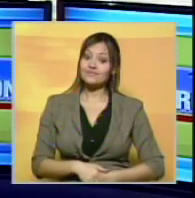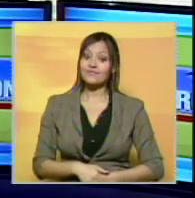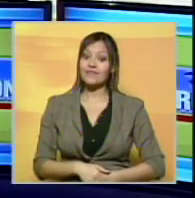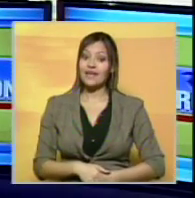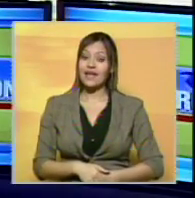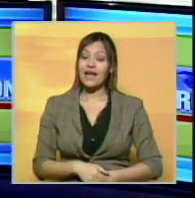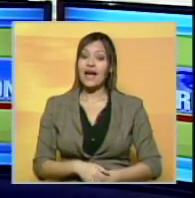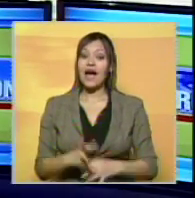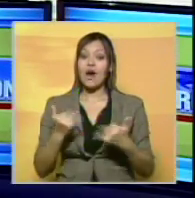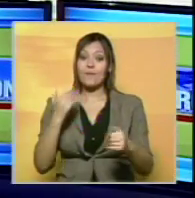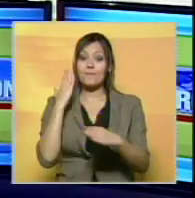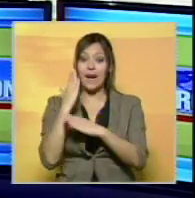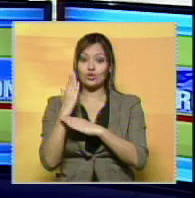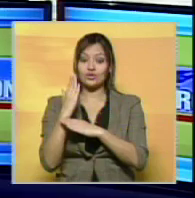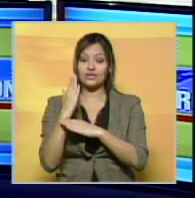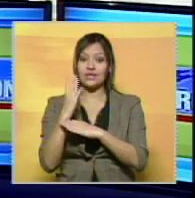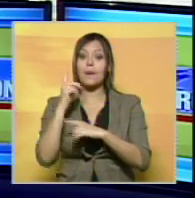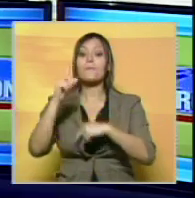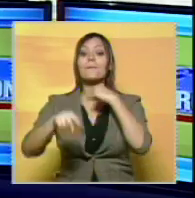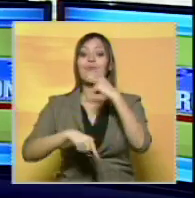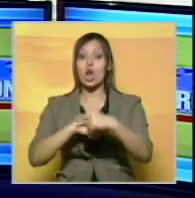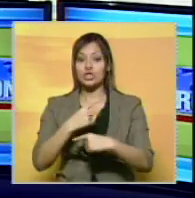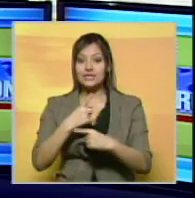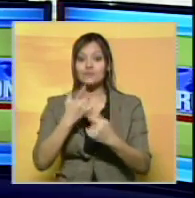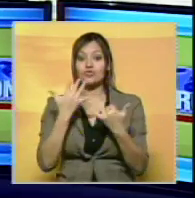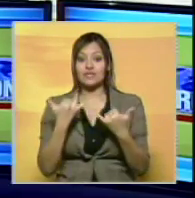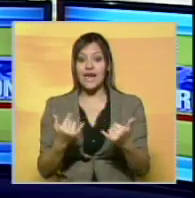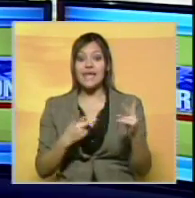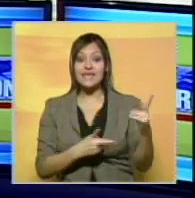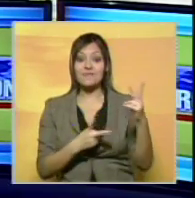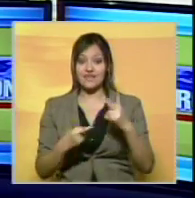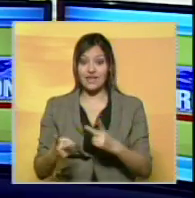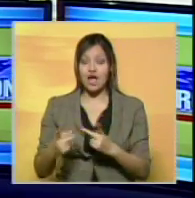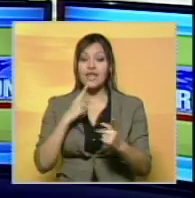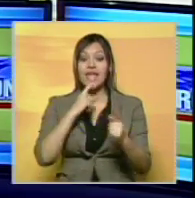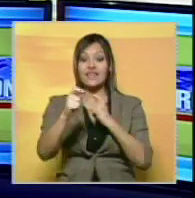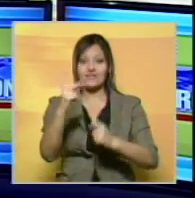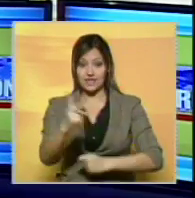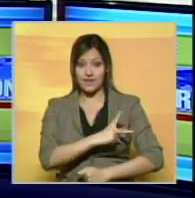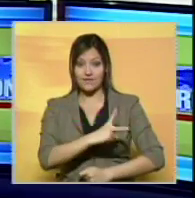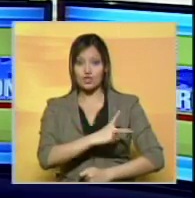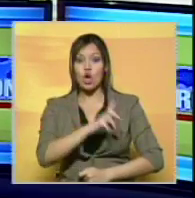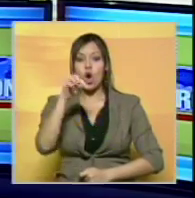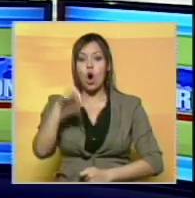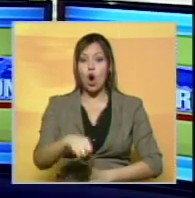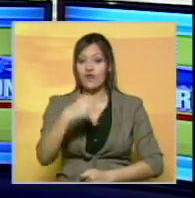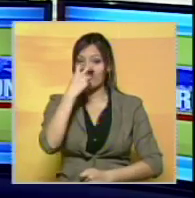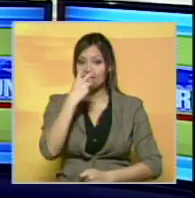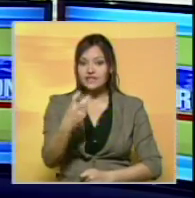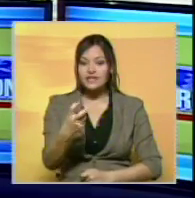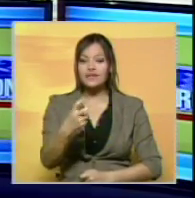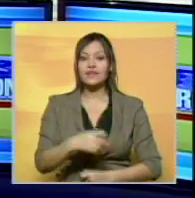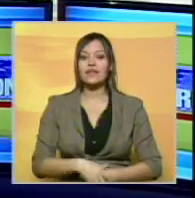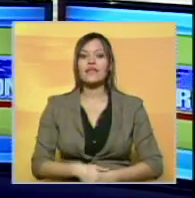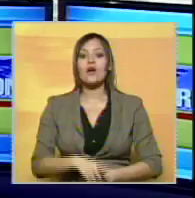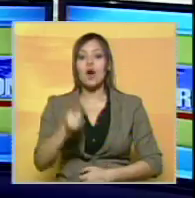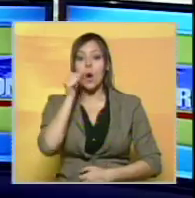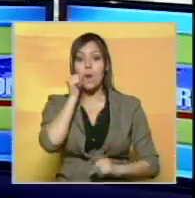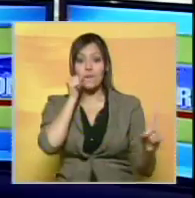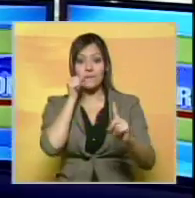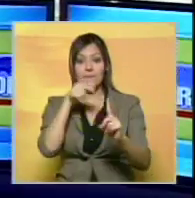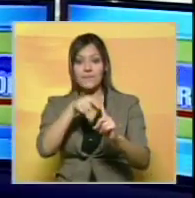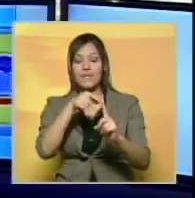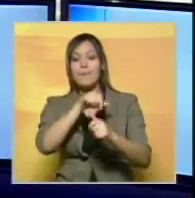Bueno, amigos, nos toca hacer una pausa y en la próxima parte, desde ya, todos invitados a Entrevista Venevisión. Hoy recibimos la visita de Calixto Ortega,